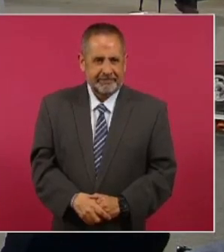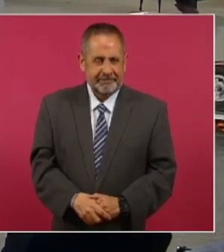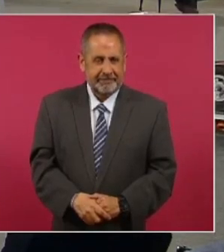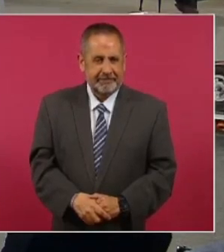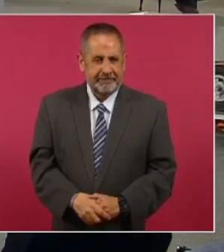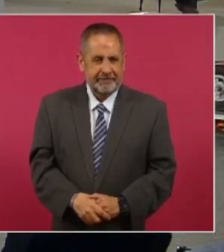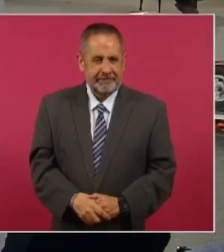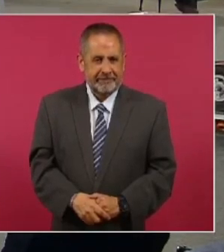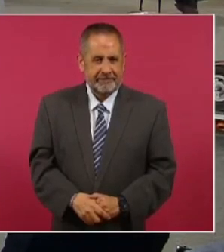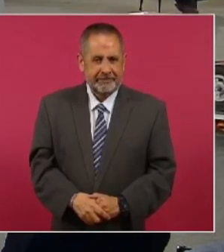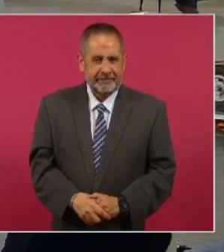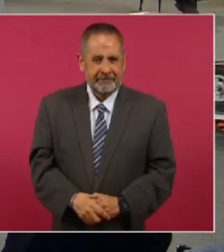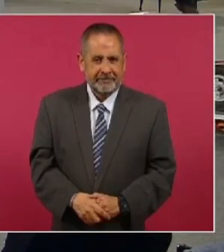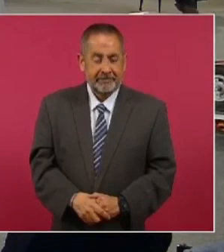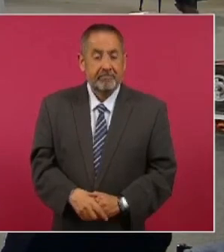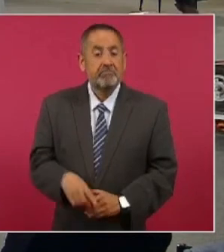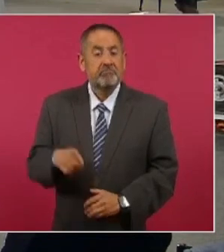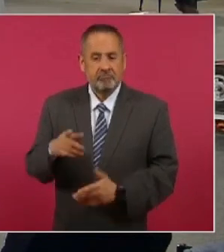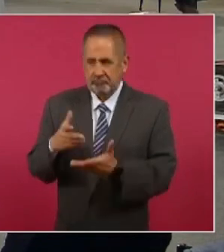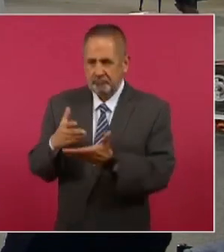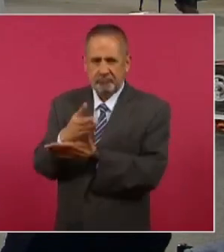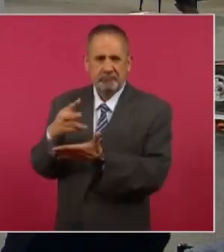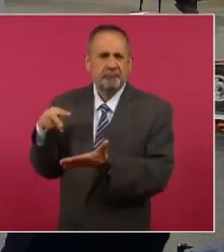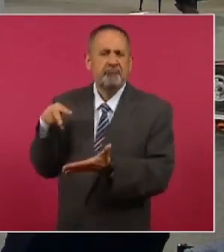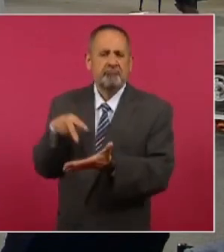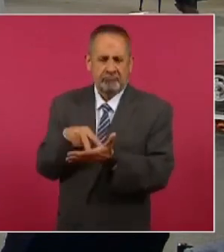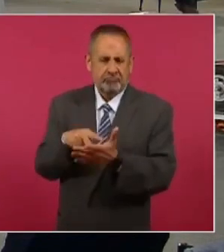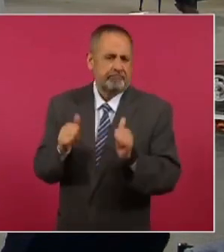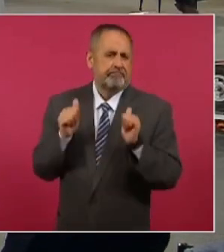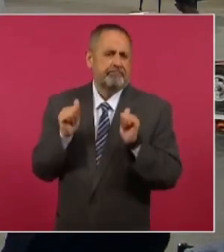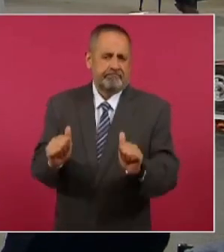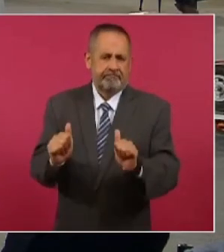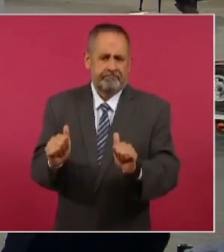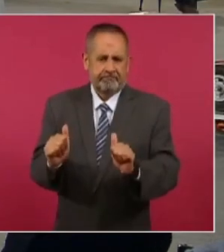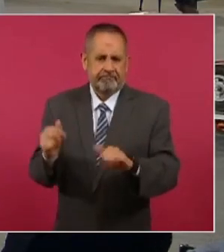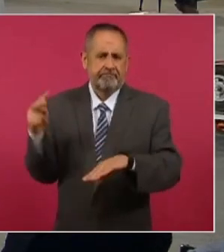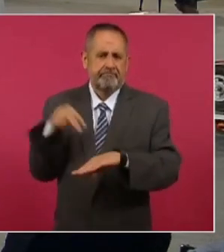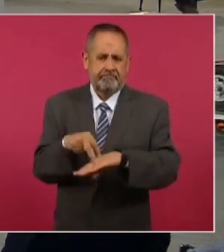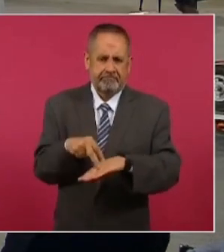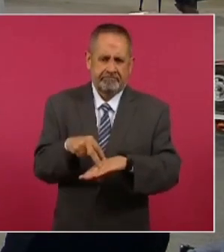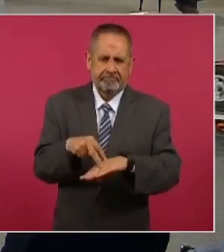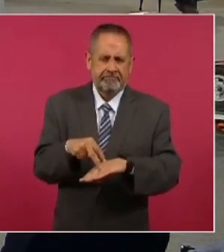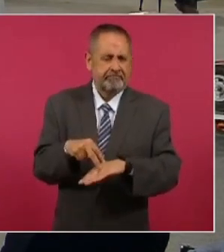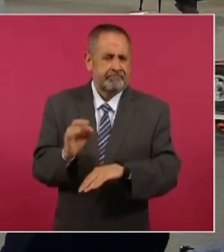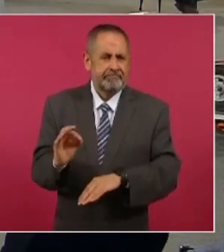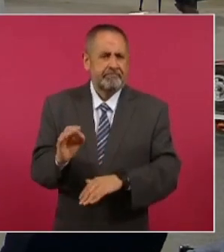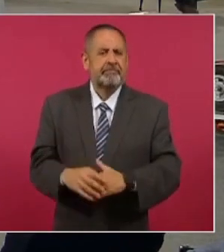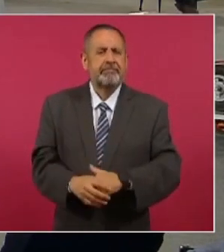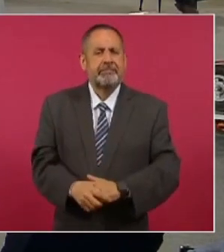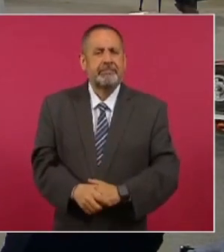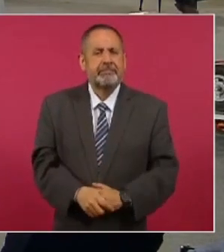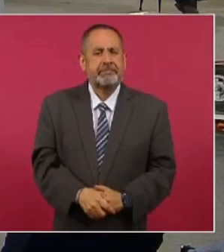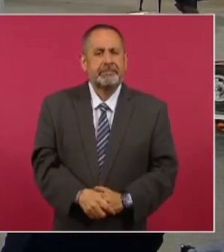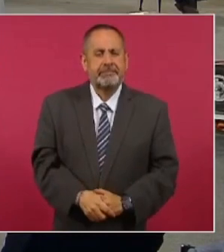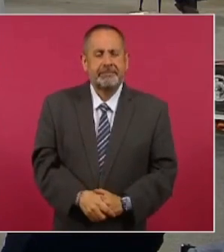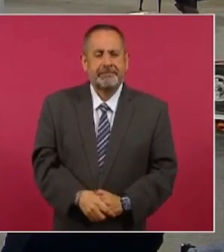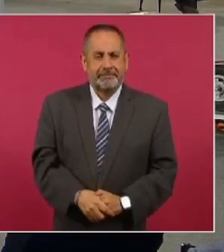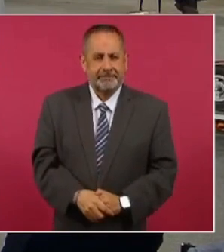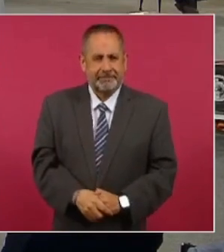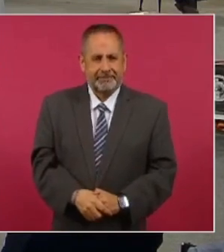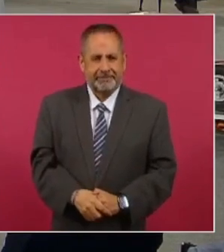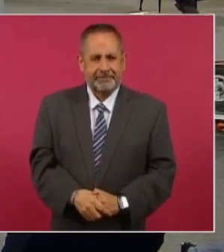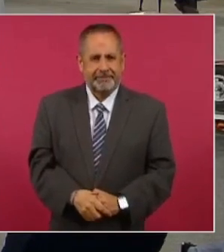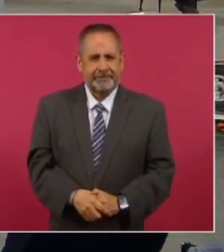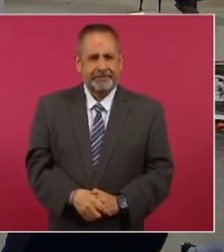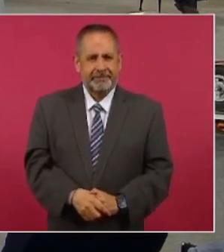eso parecía pero fuese el esfuerzo que tiene que hacer Magnil y esto permite que llegue la tercera rayita para el conjunto mexicano desde